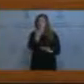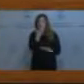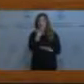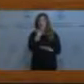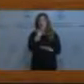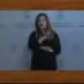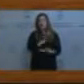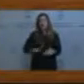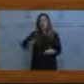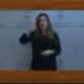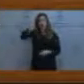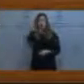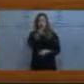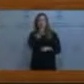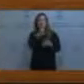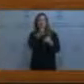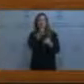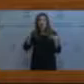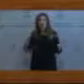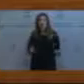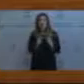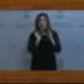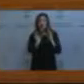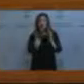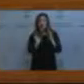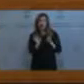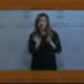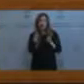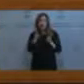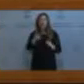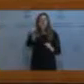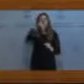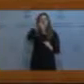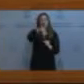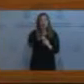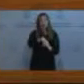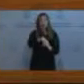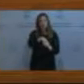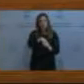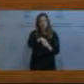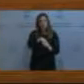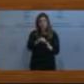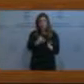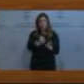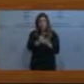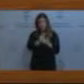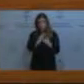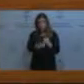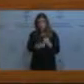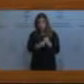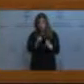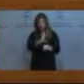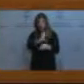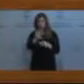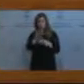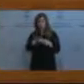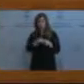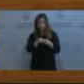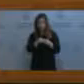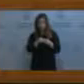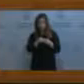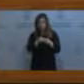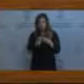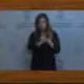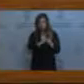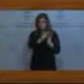plantee esta acción, incluir en la cartera complementaria, esto quiere decir en la cartera propia de